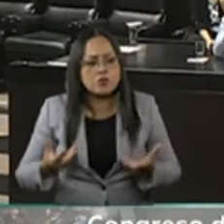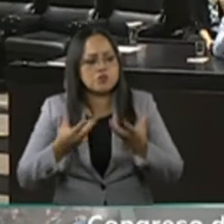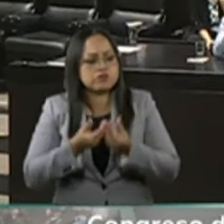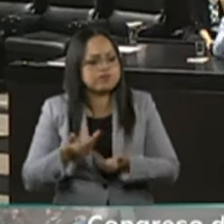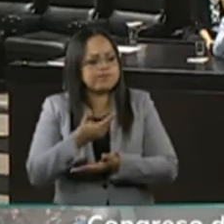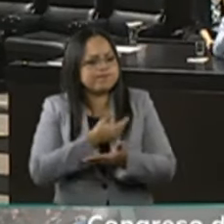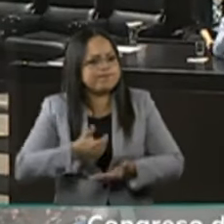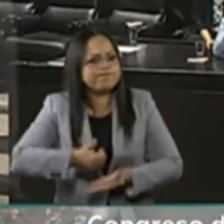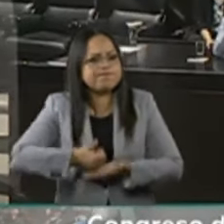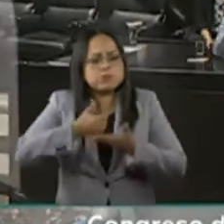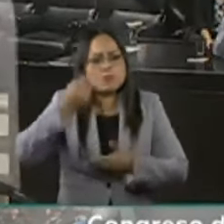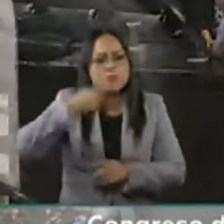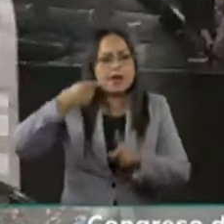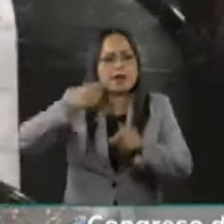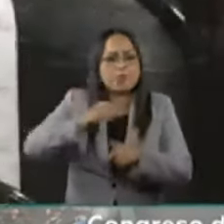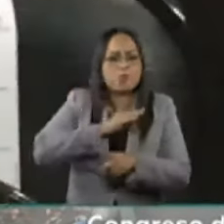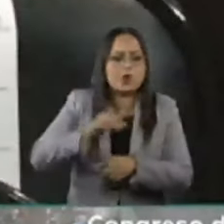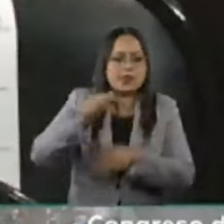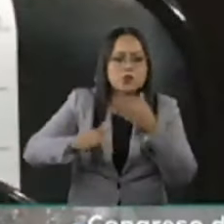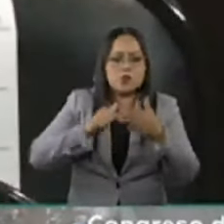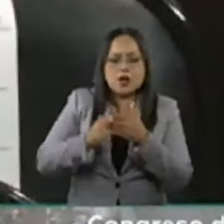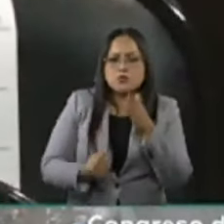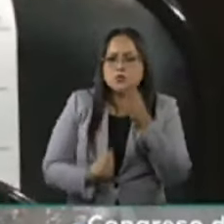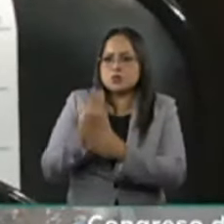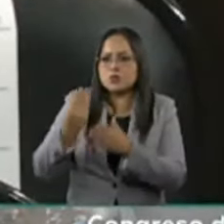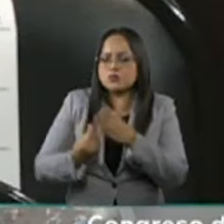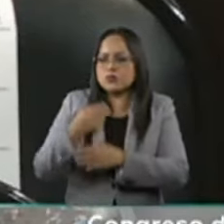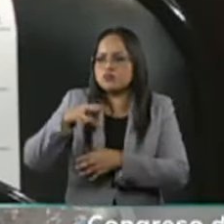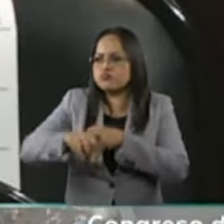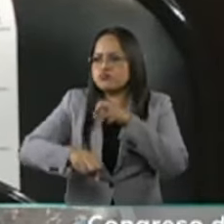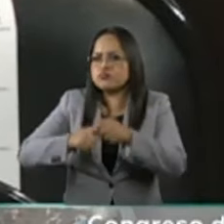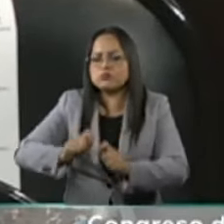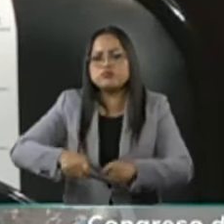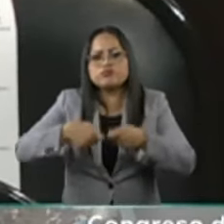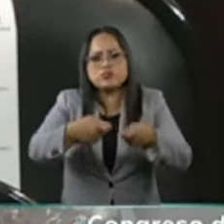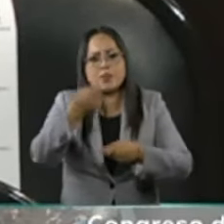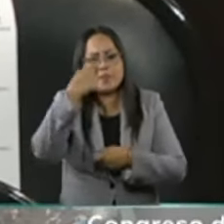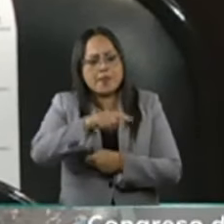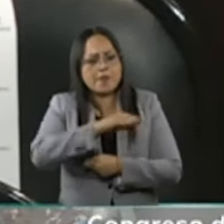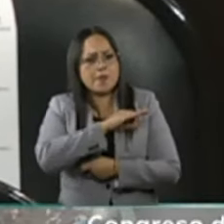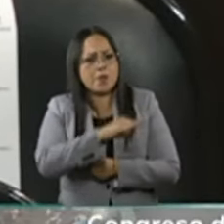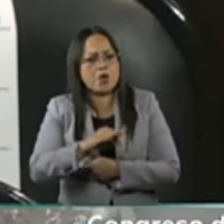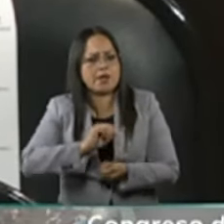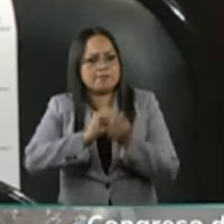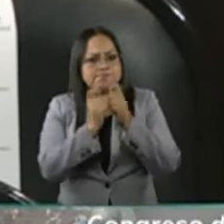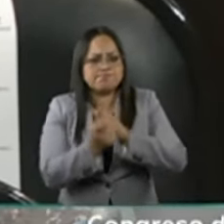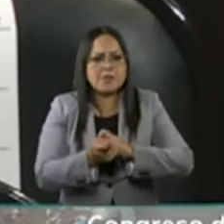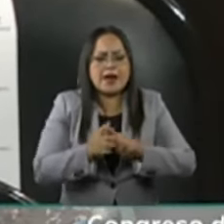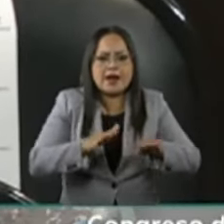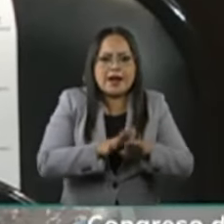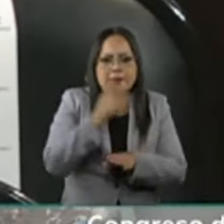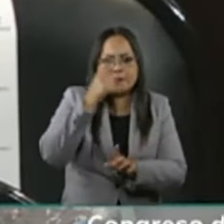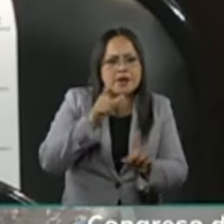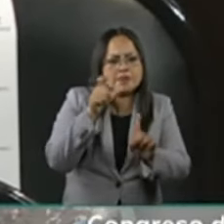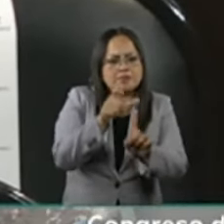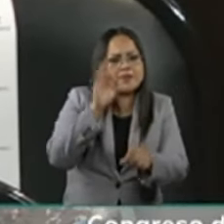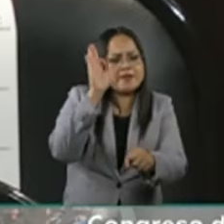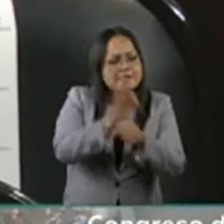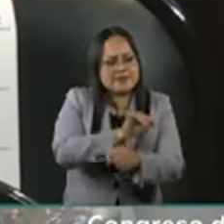que está lista para seguir ganando espacios de representación que sirvan para consumar cambios a favor de las